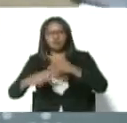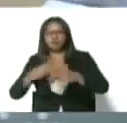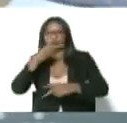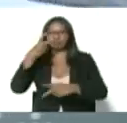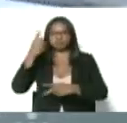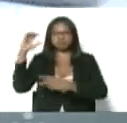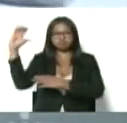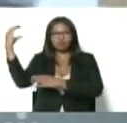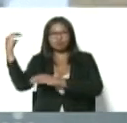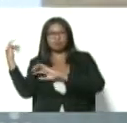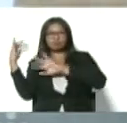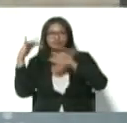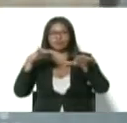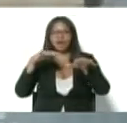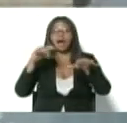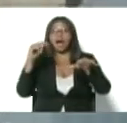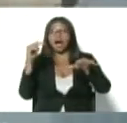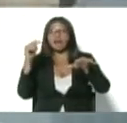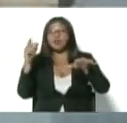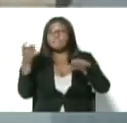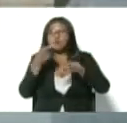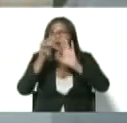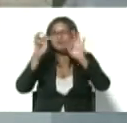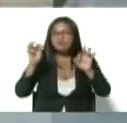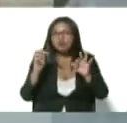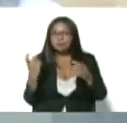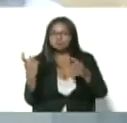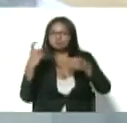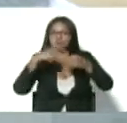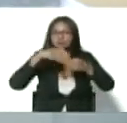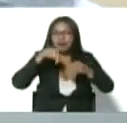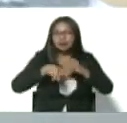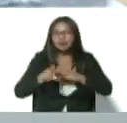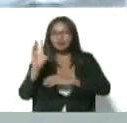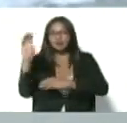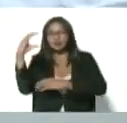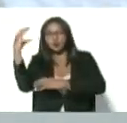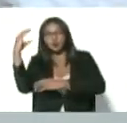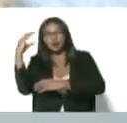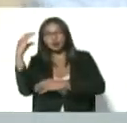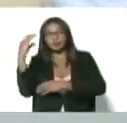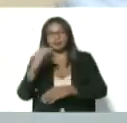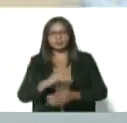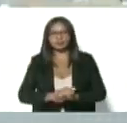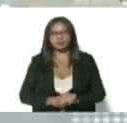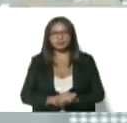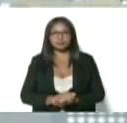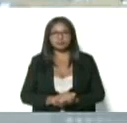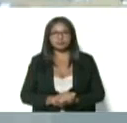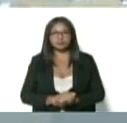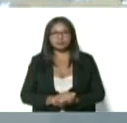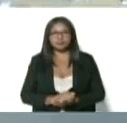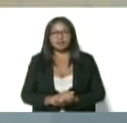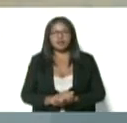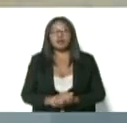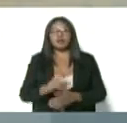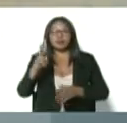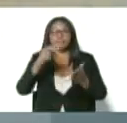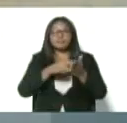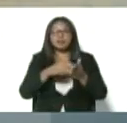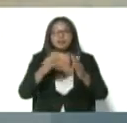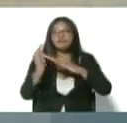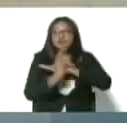tratan de introducirla por el territorio venezolano en los 2.219 kilómetros de frontera para